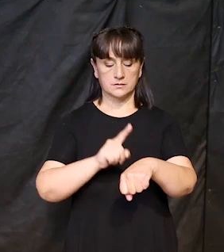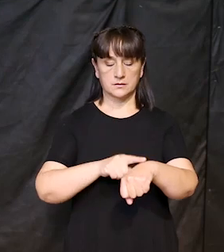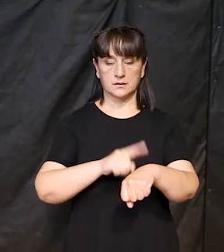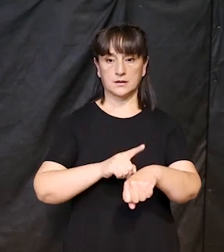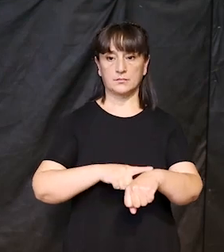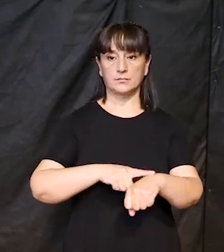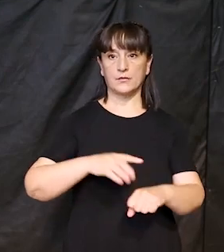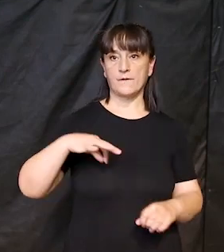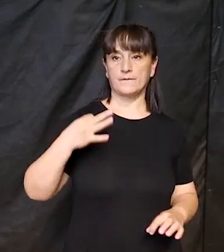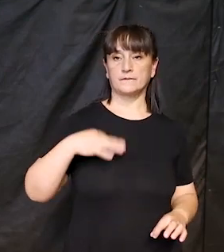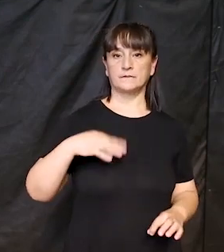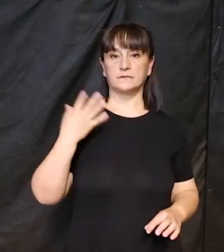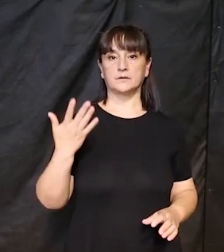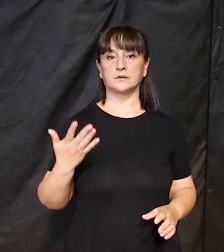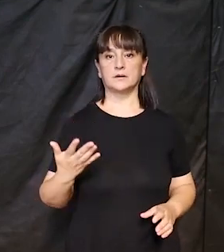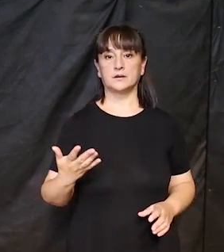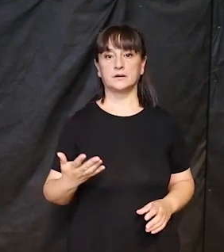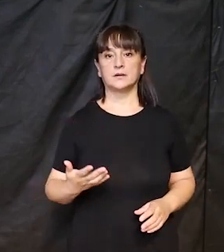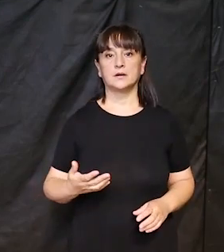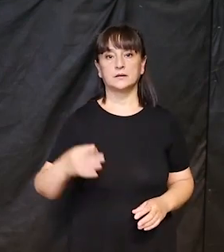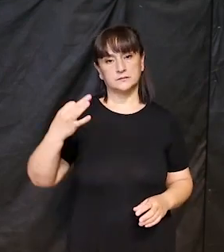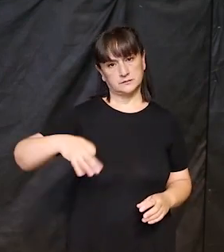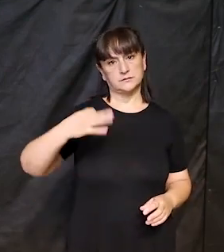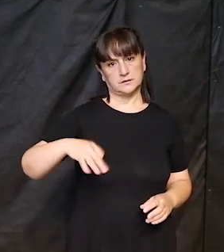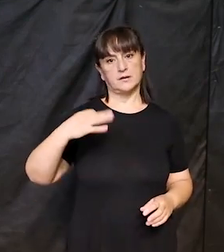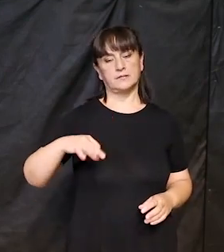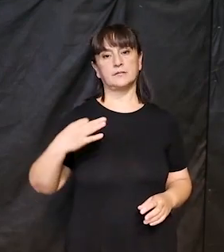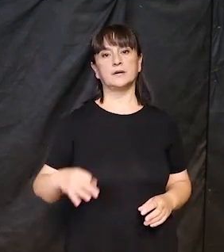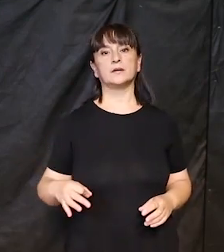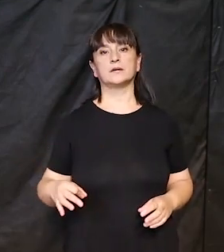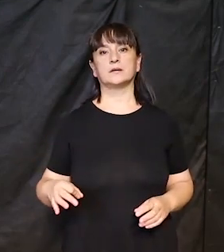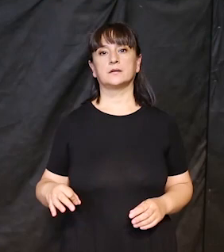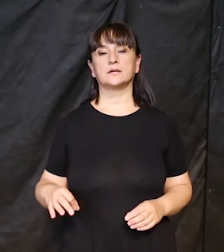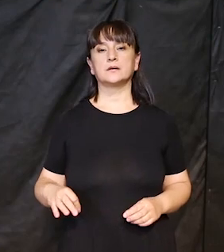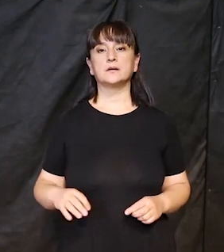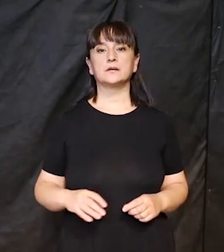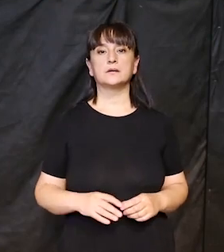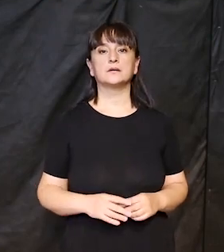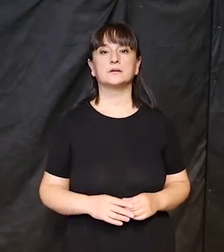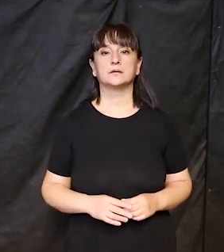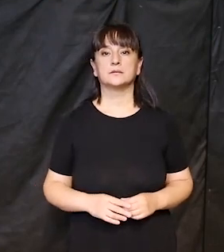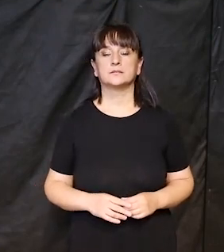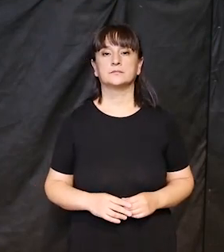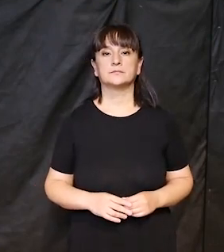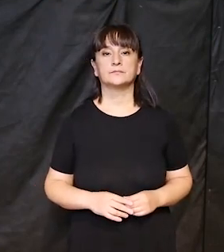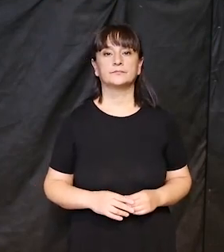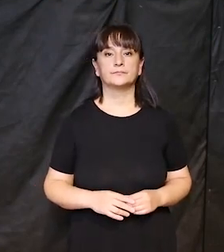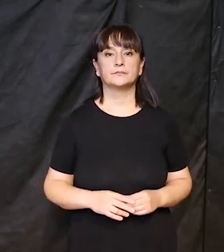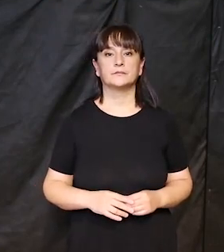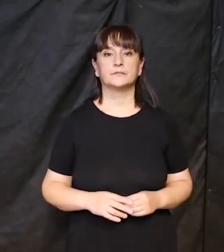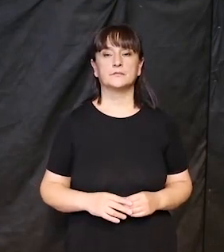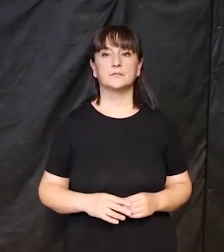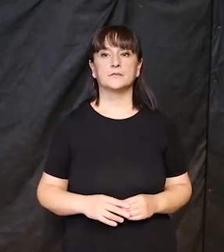en donde de alguna forma tenemos que saber que podemos ser útiles no solamente para las familias y donde nos